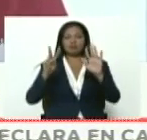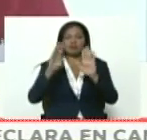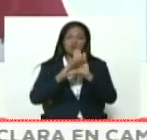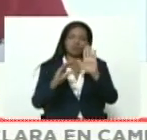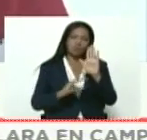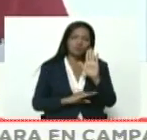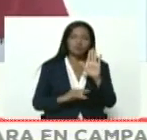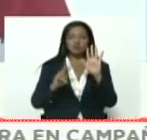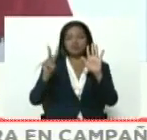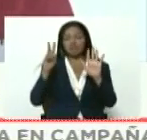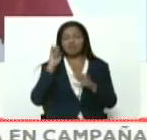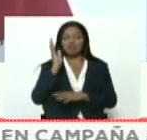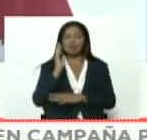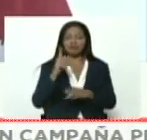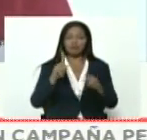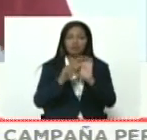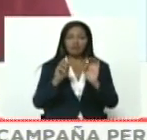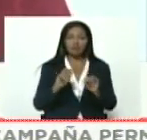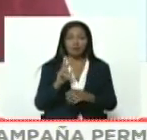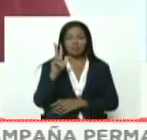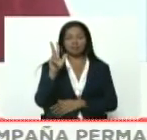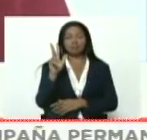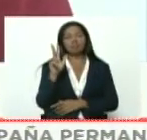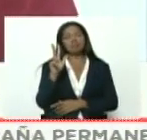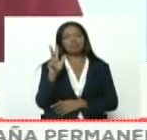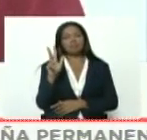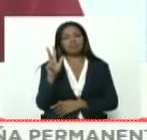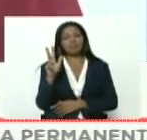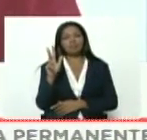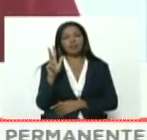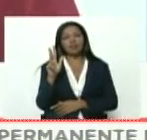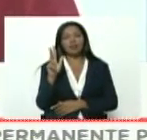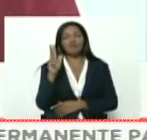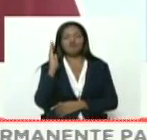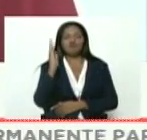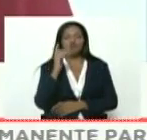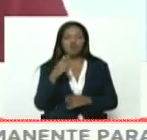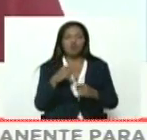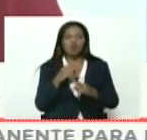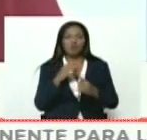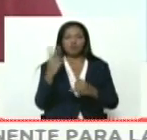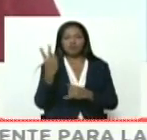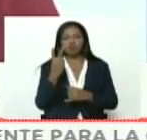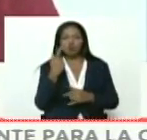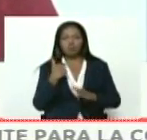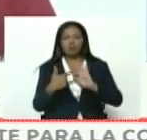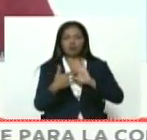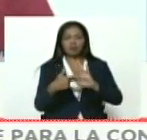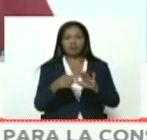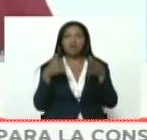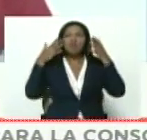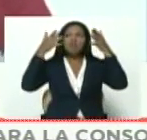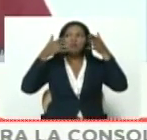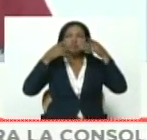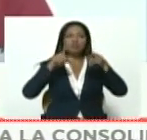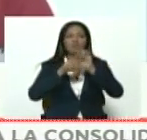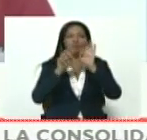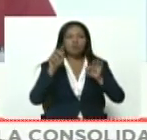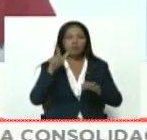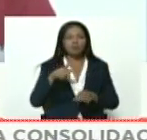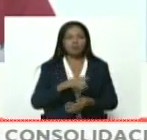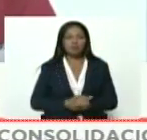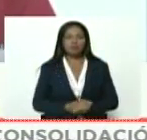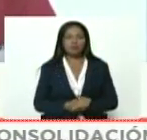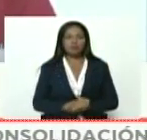7 cursos, 7 conferencias, 3 foros y 2 publicaciones. Y para terminar, señor presidente, en los ejes de formación tenemos